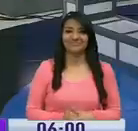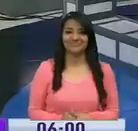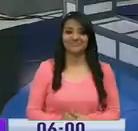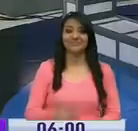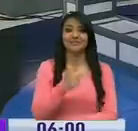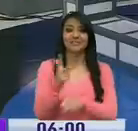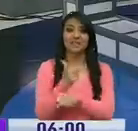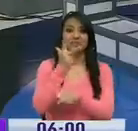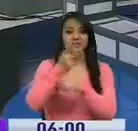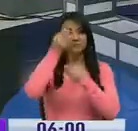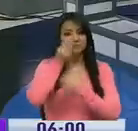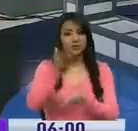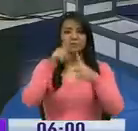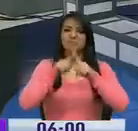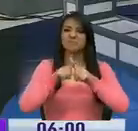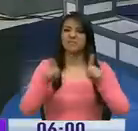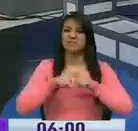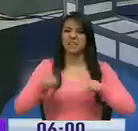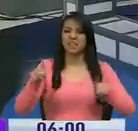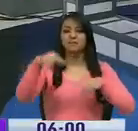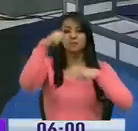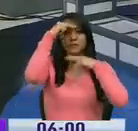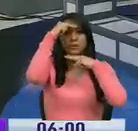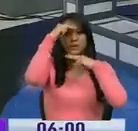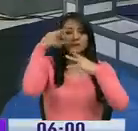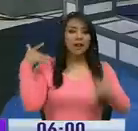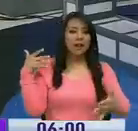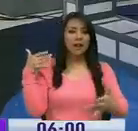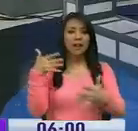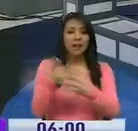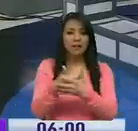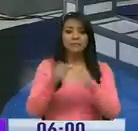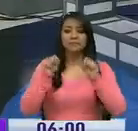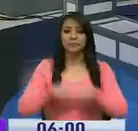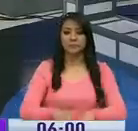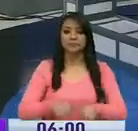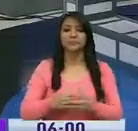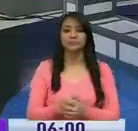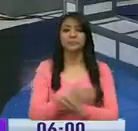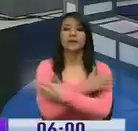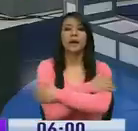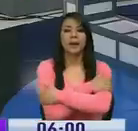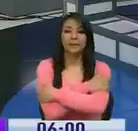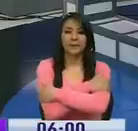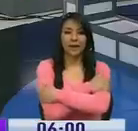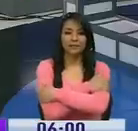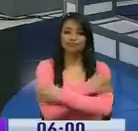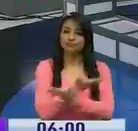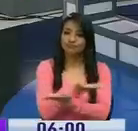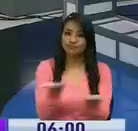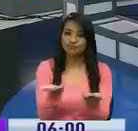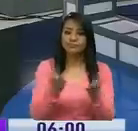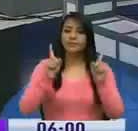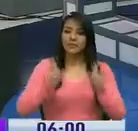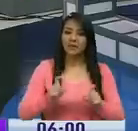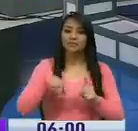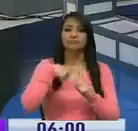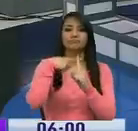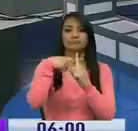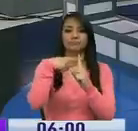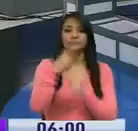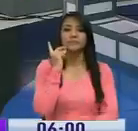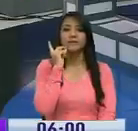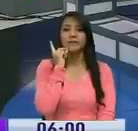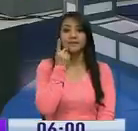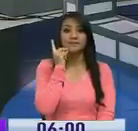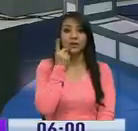horas delante para comentarles todos los hechos acidos en las últimas horas un abrazo grande a la distancia a poner buena energía a desayunar rico